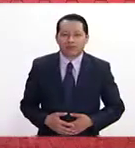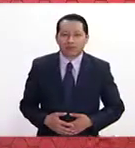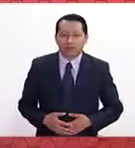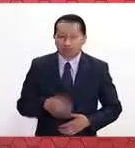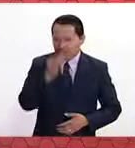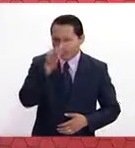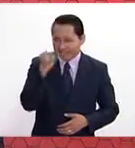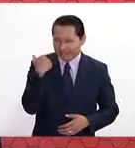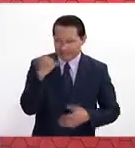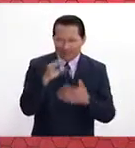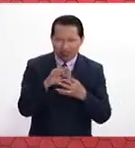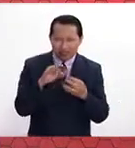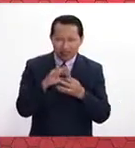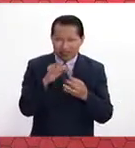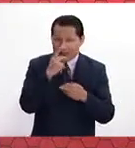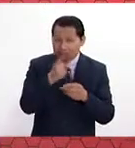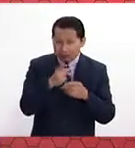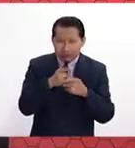Hace unos momentos le decíamos que